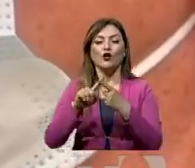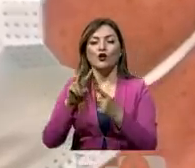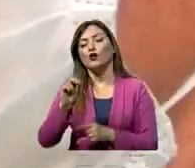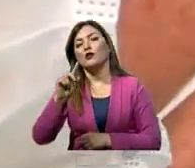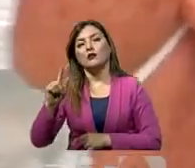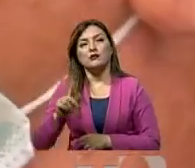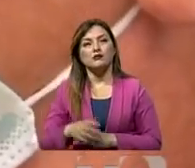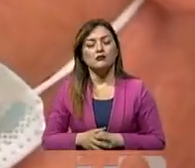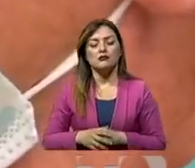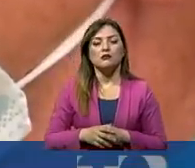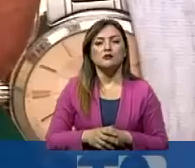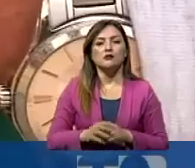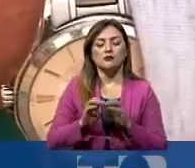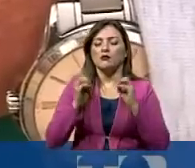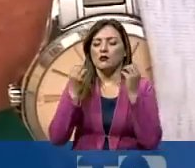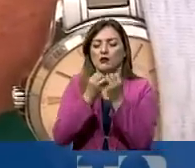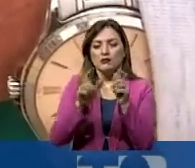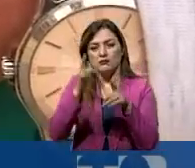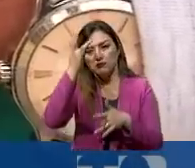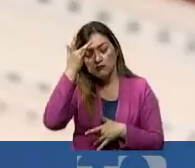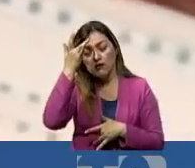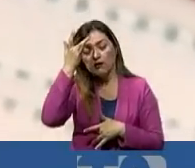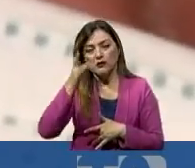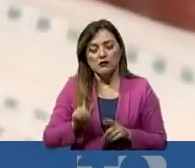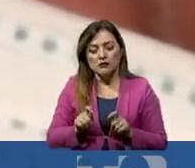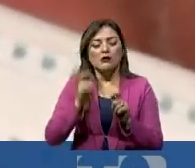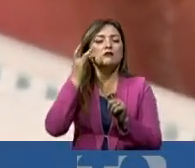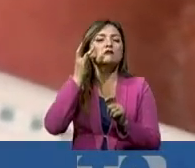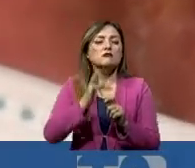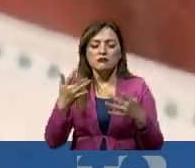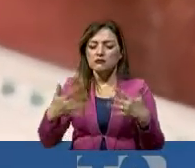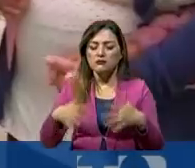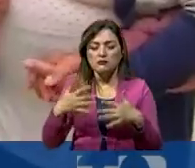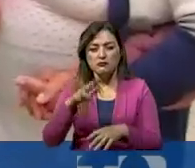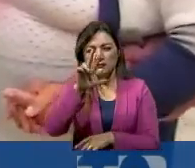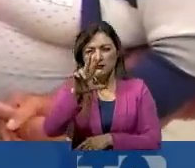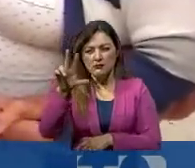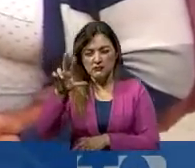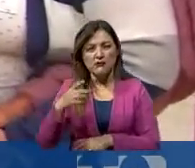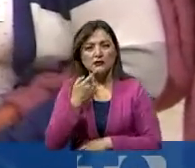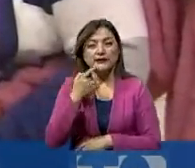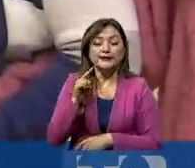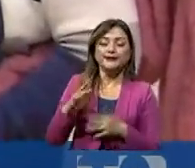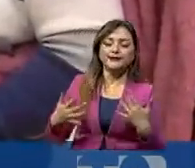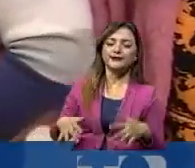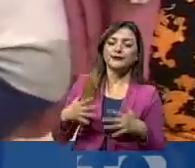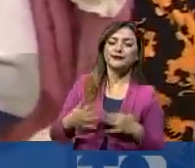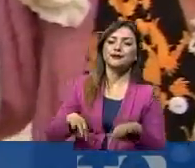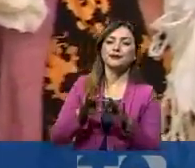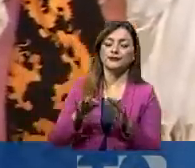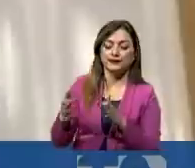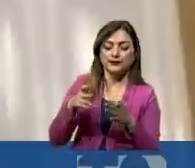Para 33 organizaciones de pacientes con enfermedades raras y catastróficas, aseguran que es vital no interrumpir